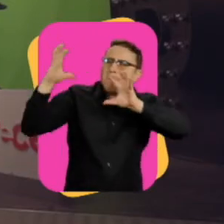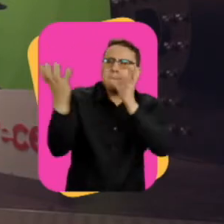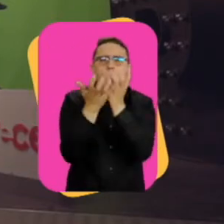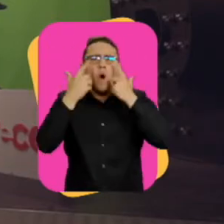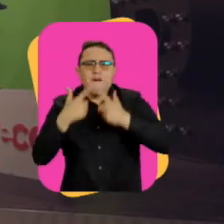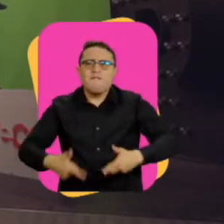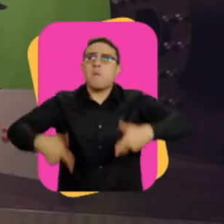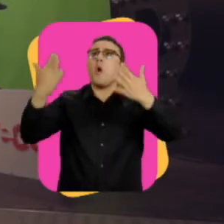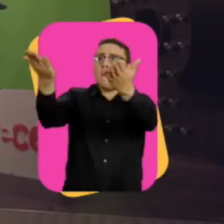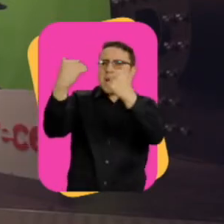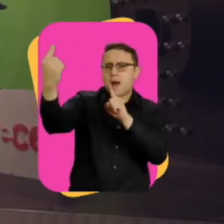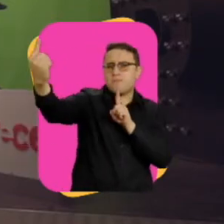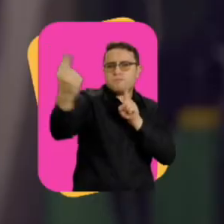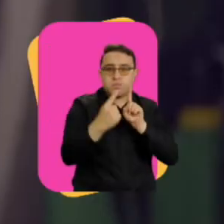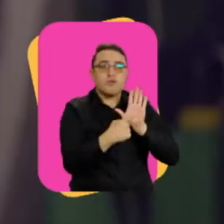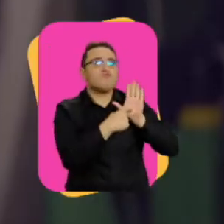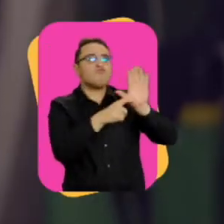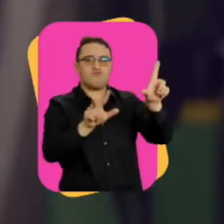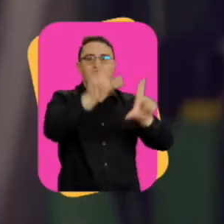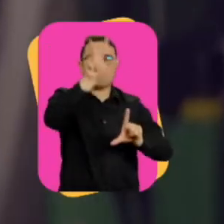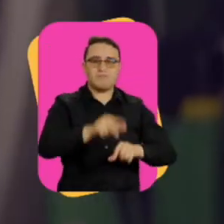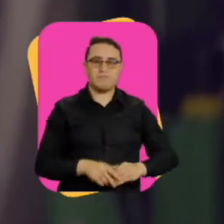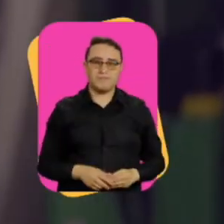el contenido en nuestras pantallas.